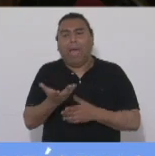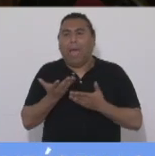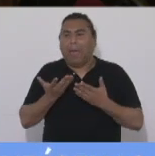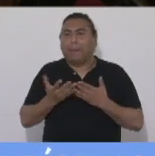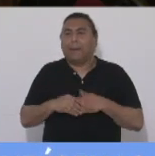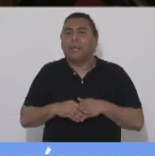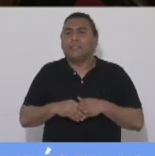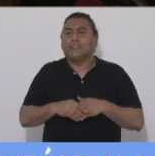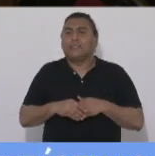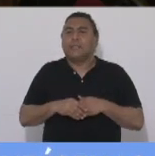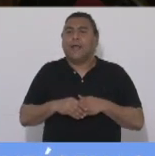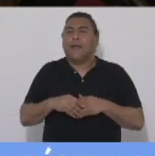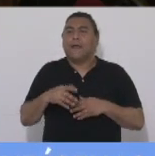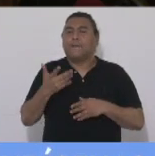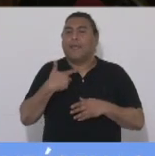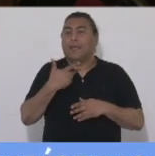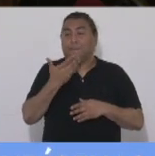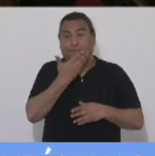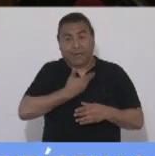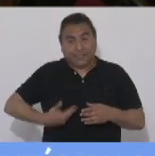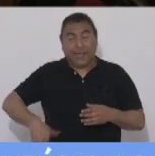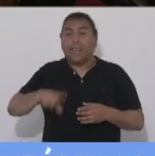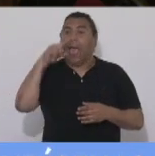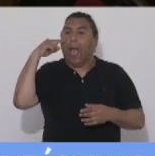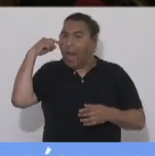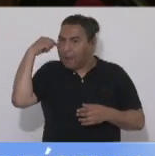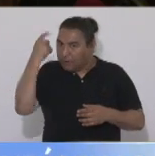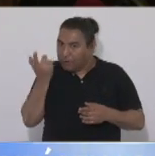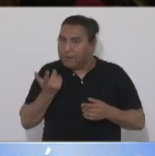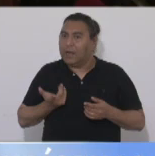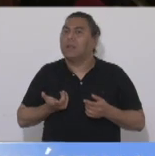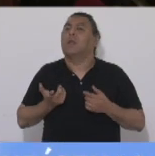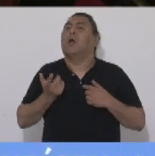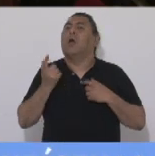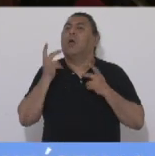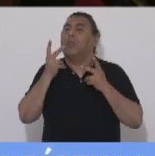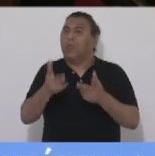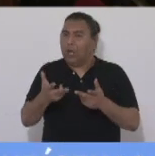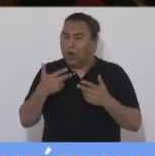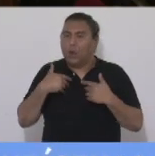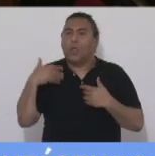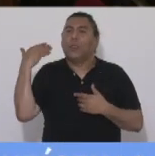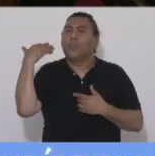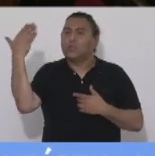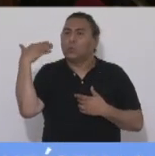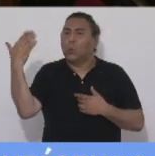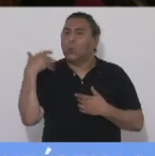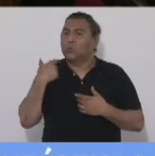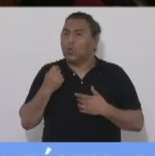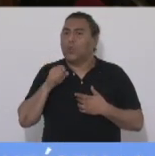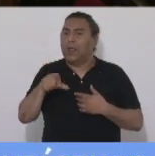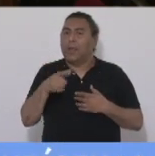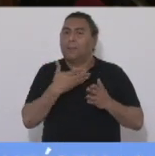de nuestro presidente Alberto Fernández cuando en el discurso inaugural del periodo legislativo